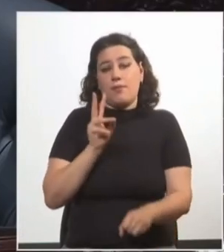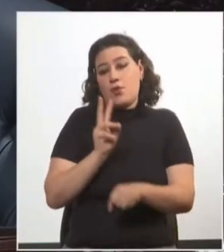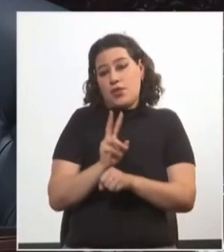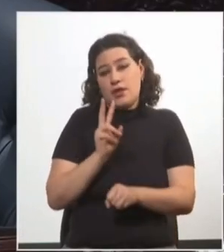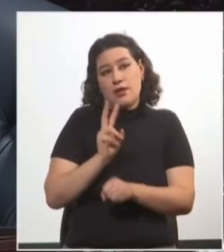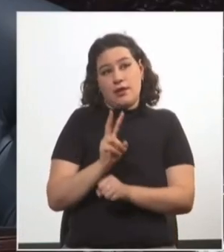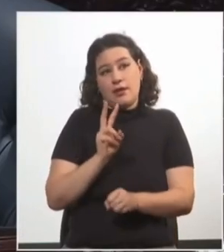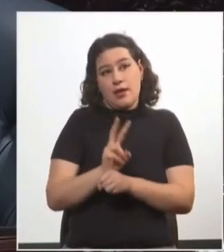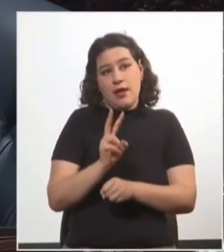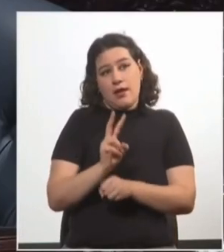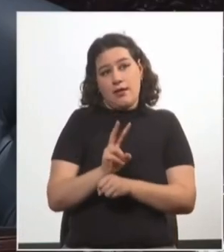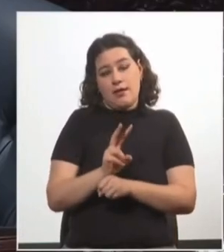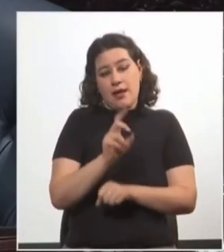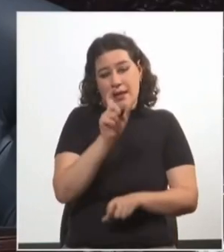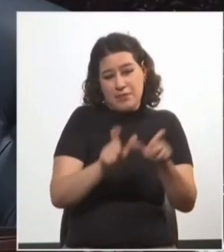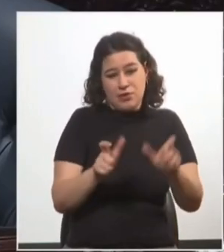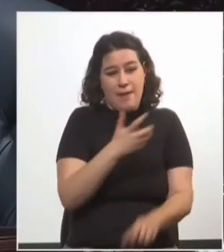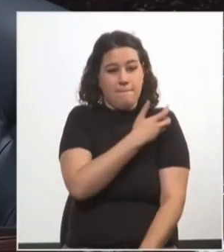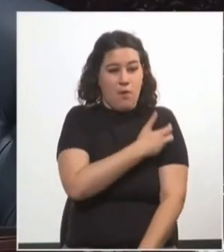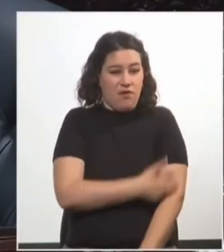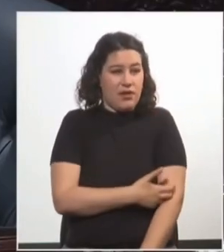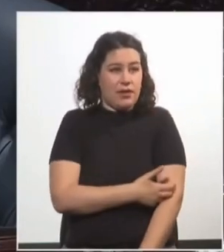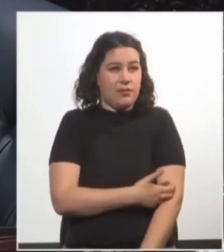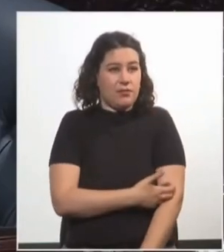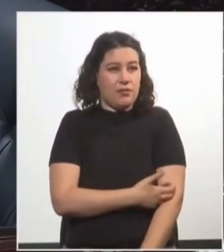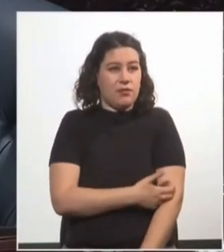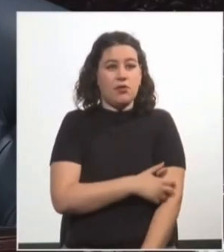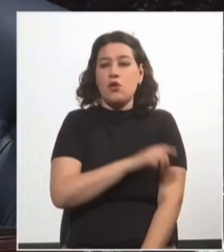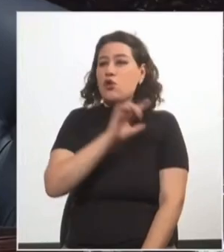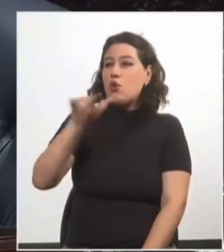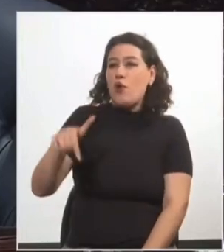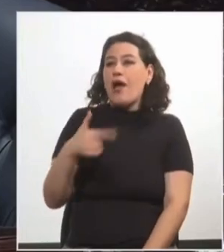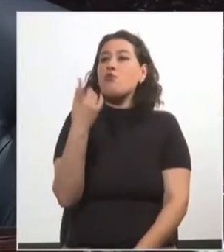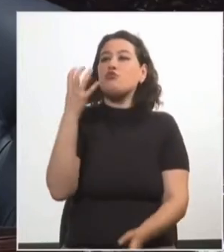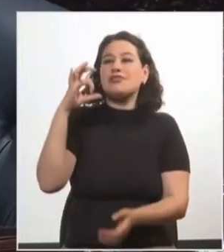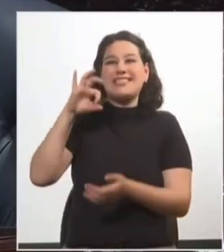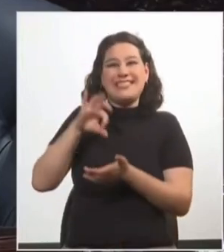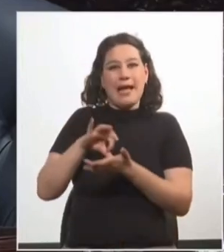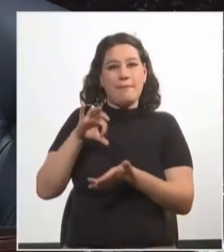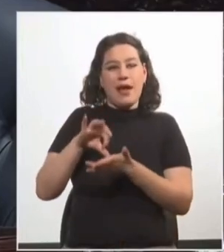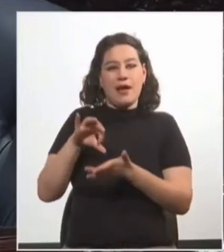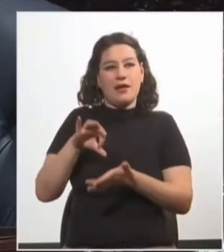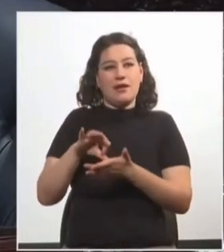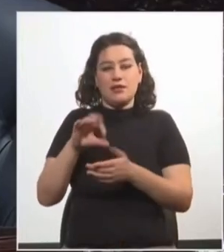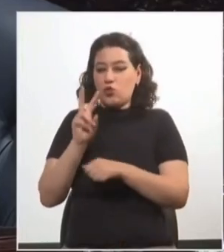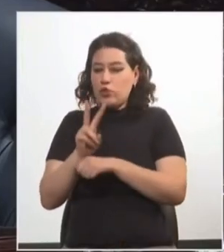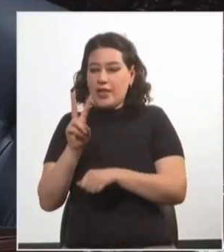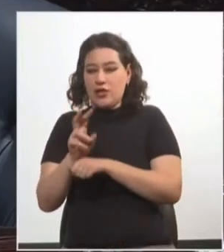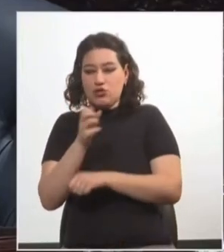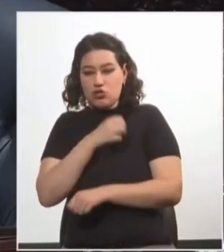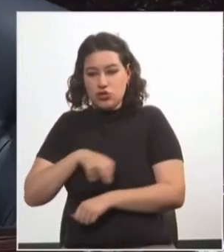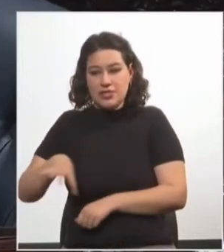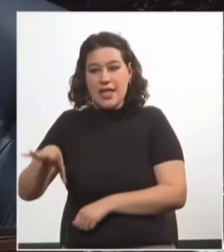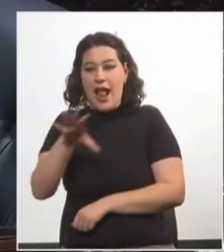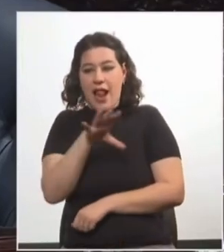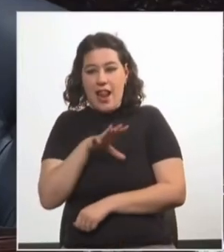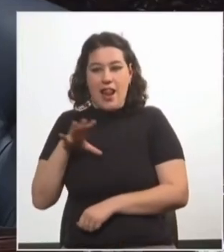todo a los sectores más vulnerables. No hay sistema de seguridad social que no sea